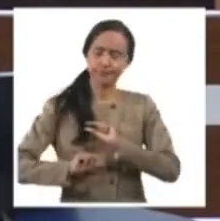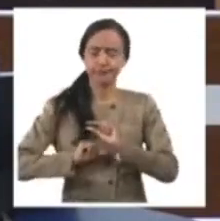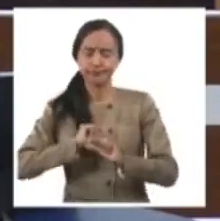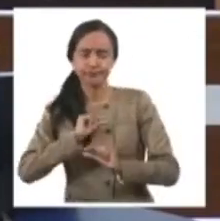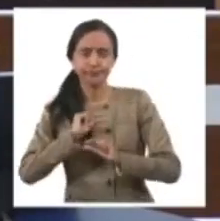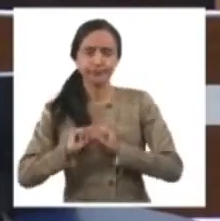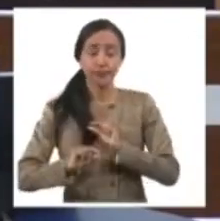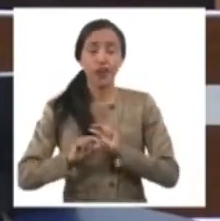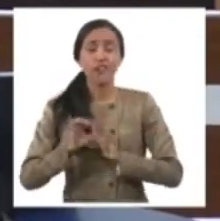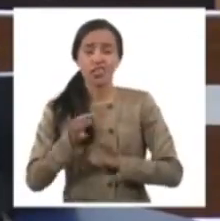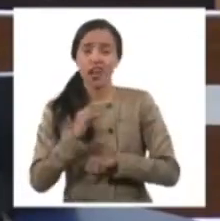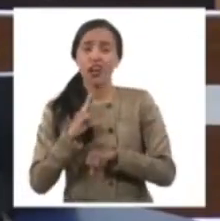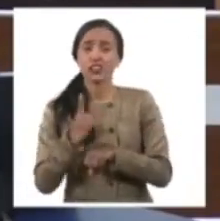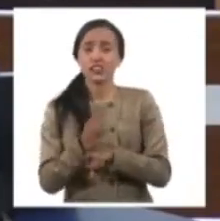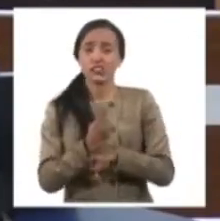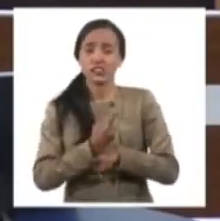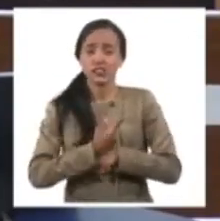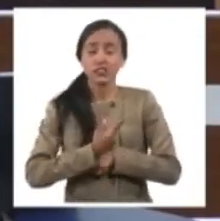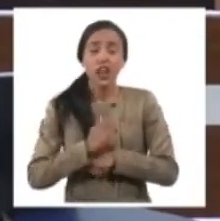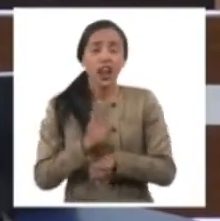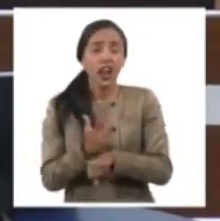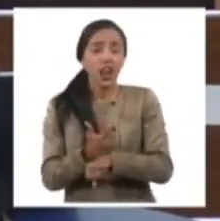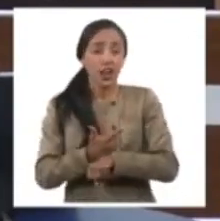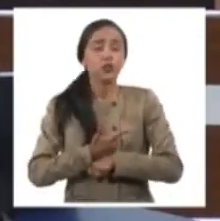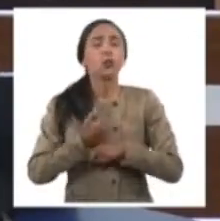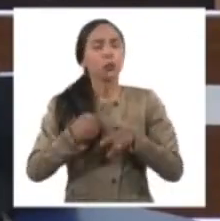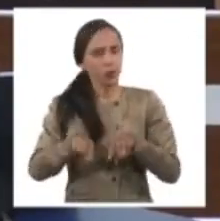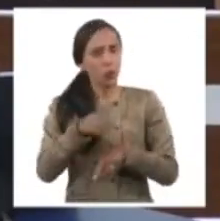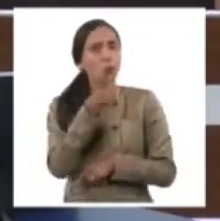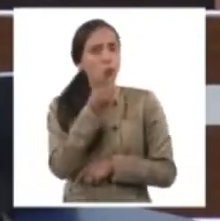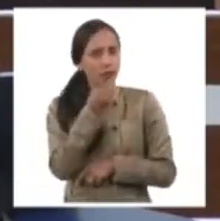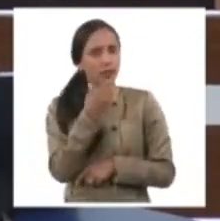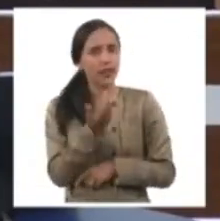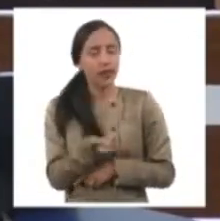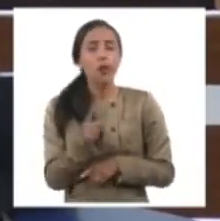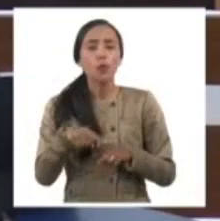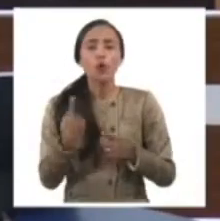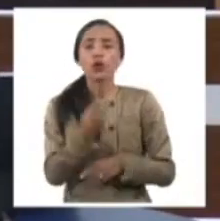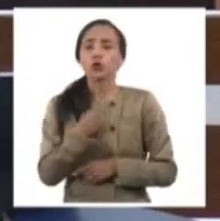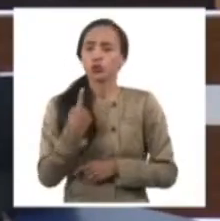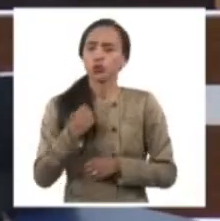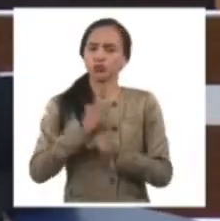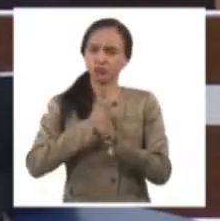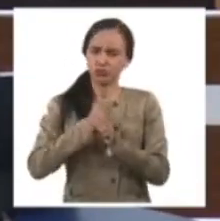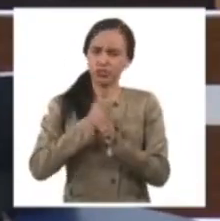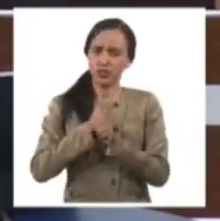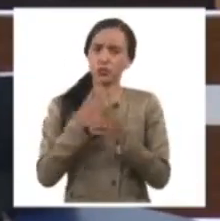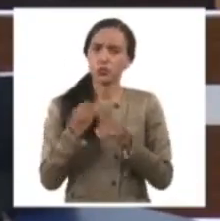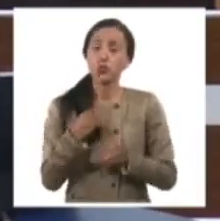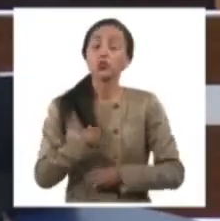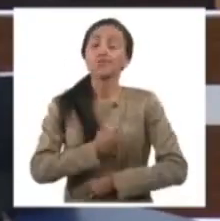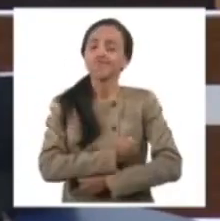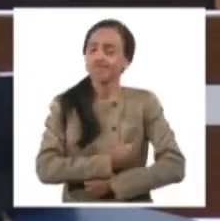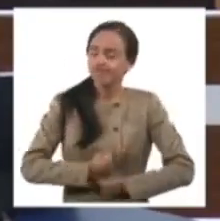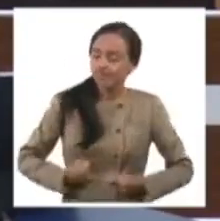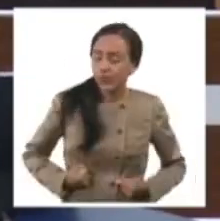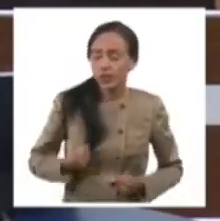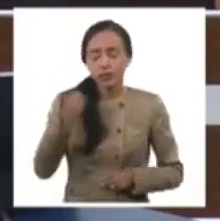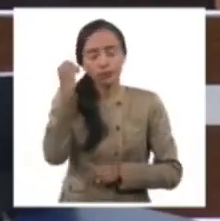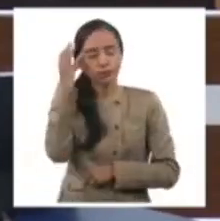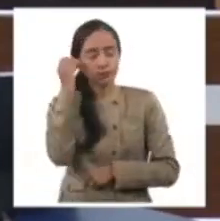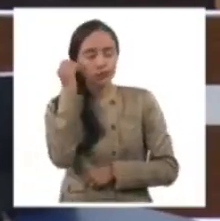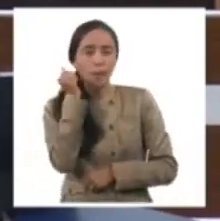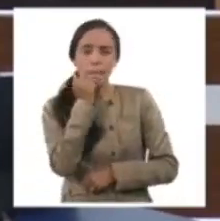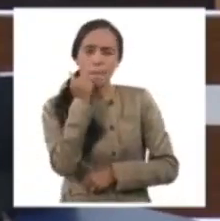aunque sean lentos, van a llegar porque se está trabajando mucho. Y tener esa convicción de que con resistencia creativa y